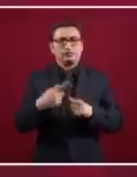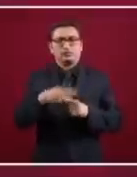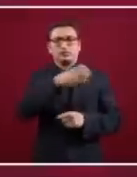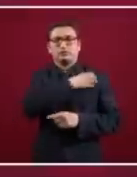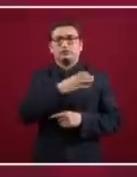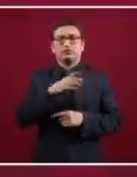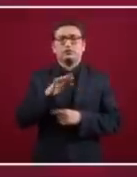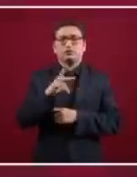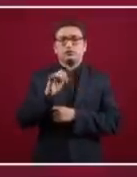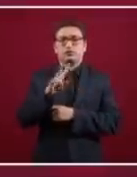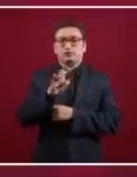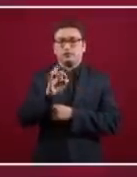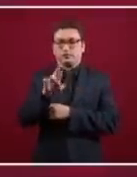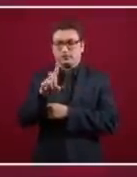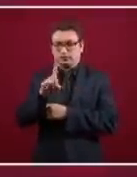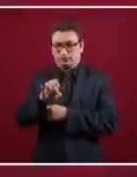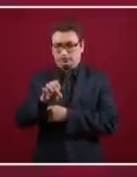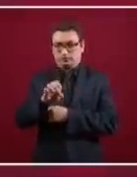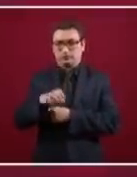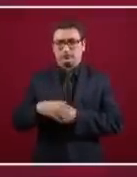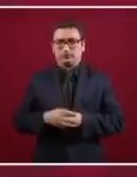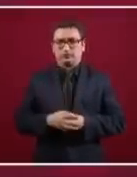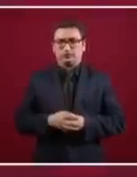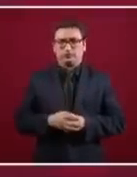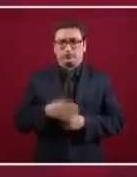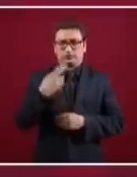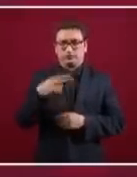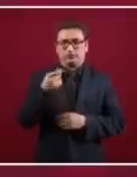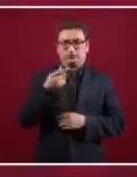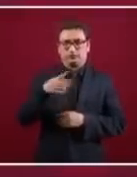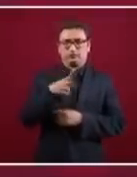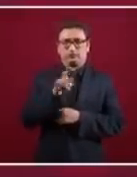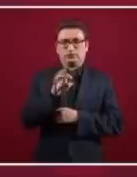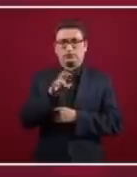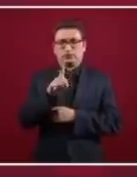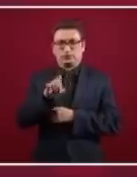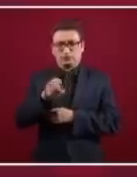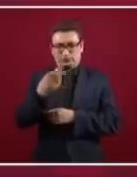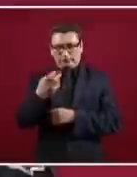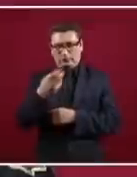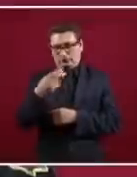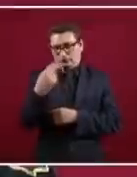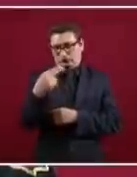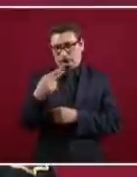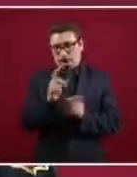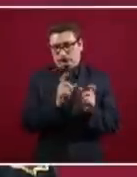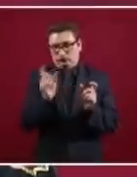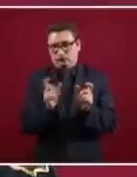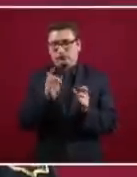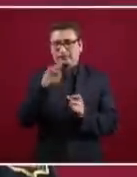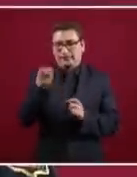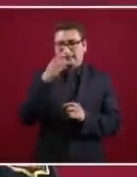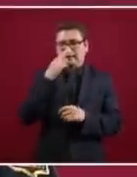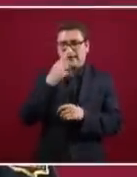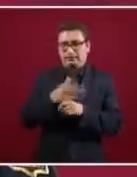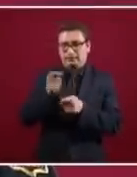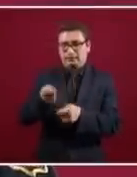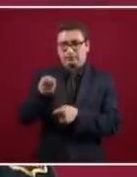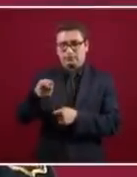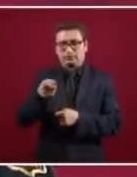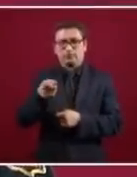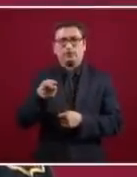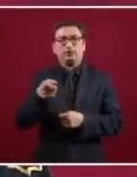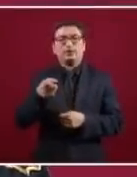coronel verde él es el que es eso ha pedido él es el que responsable de